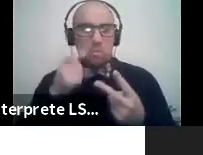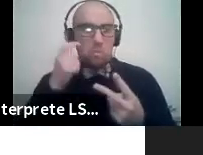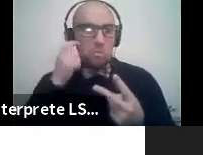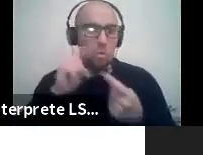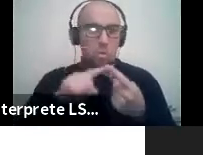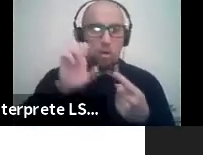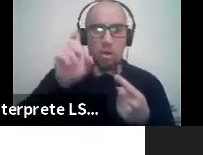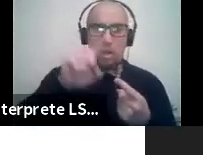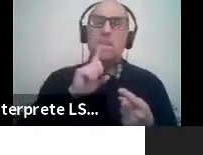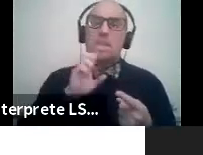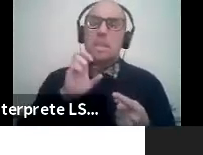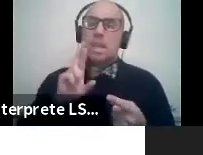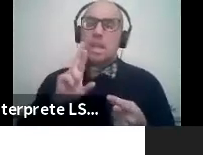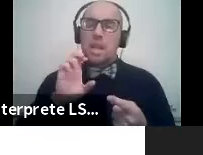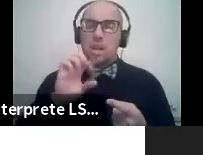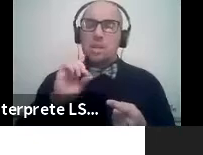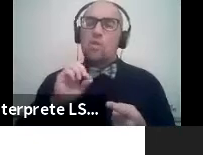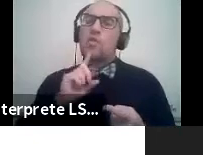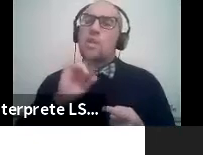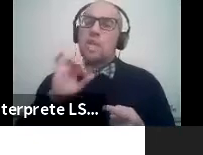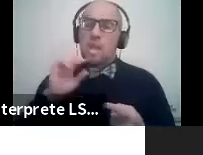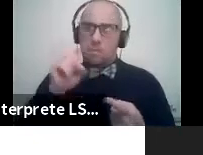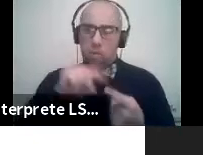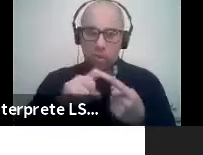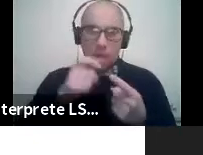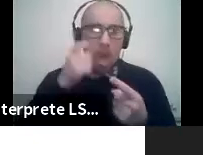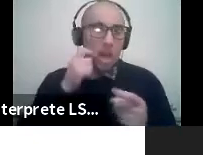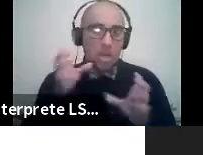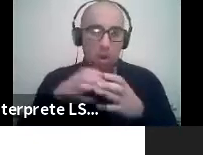que son creencias sobre grupos sociales. En este caso,